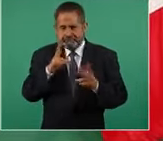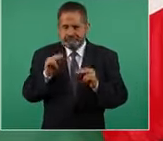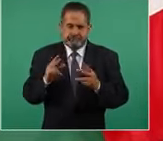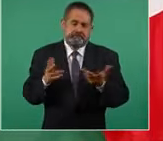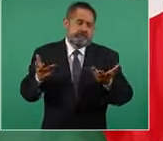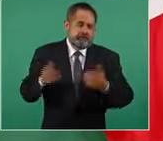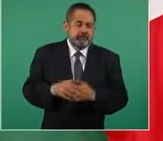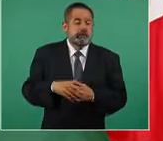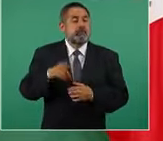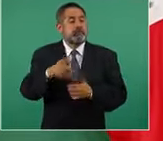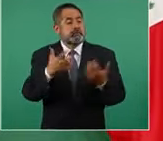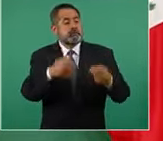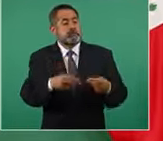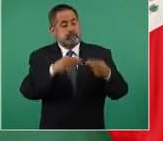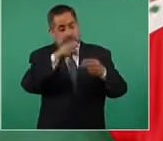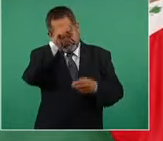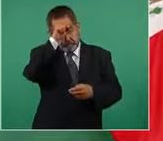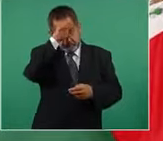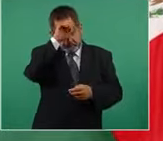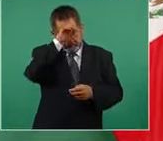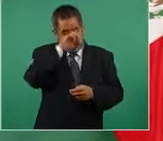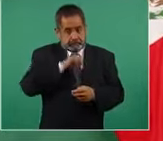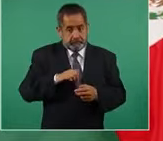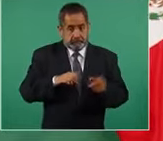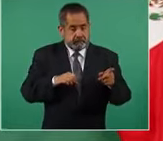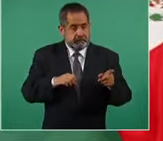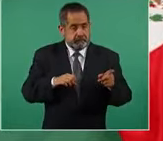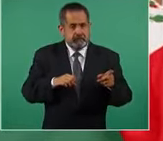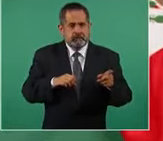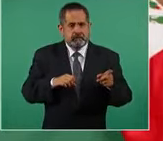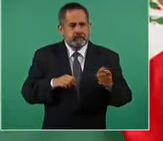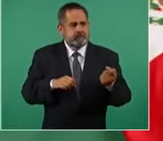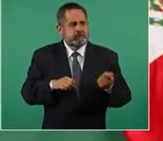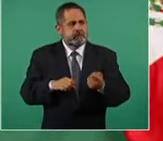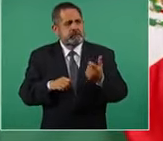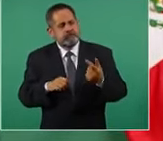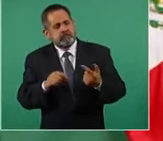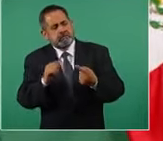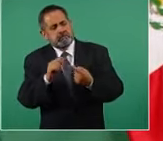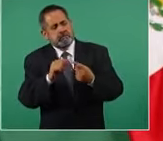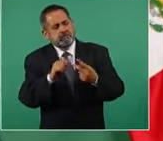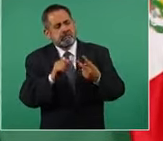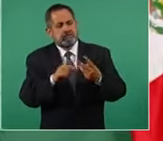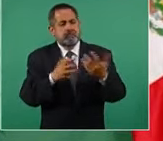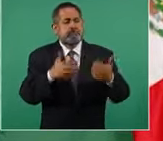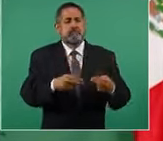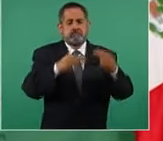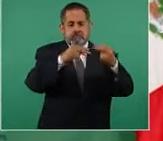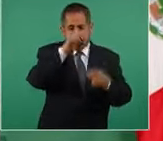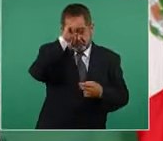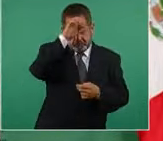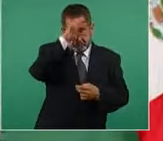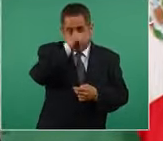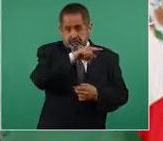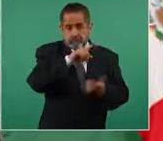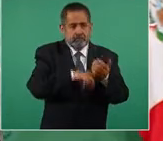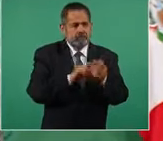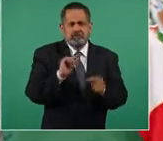En el caso de la empresa, pues son muy pocas las empresas mineras